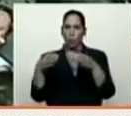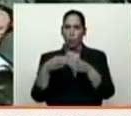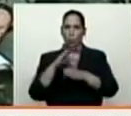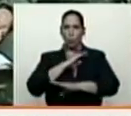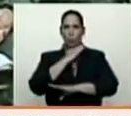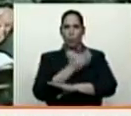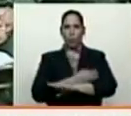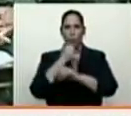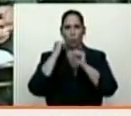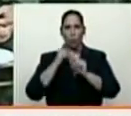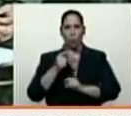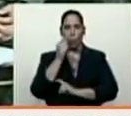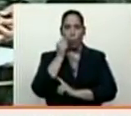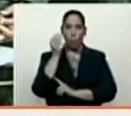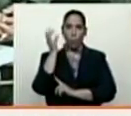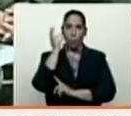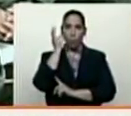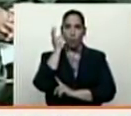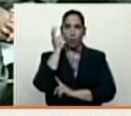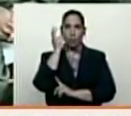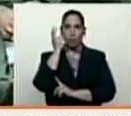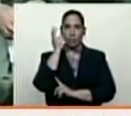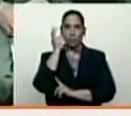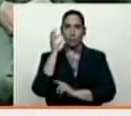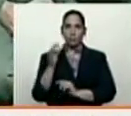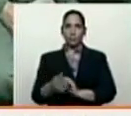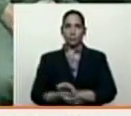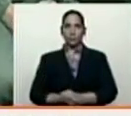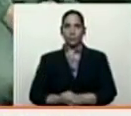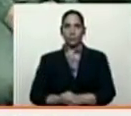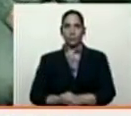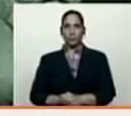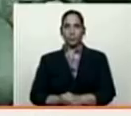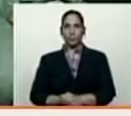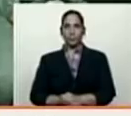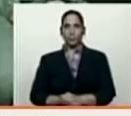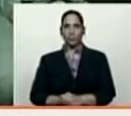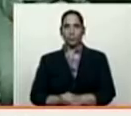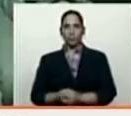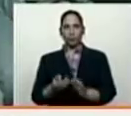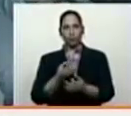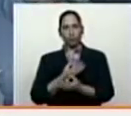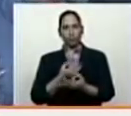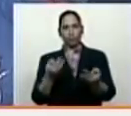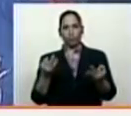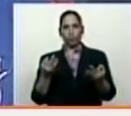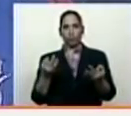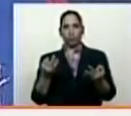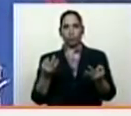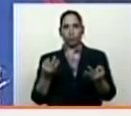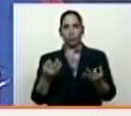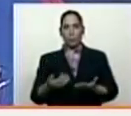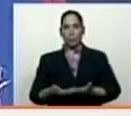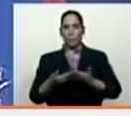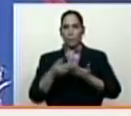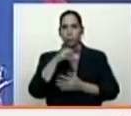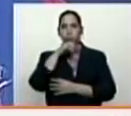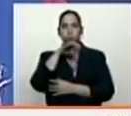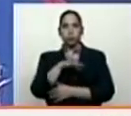valientes, de venezolanos de extraordinario peso histórico,